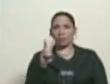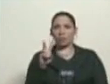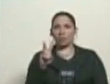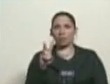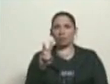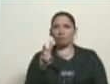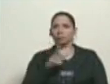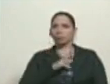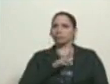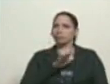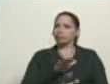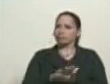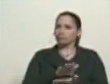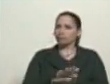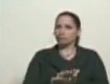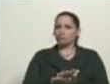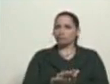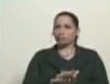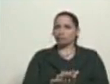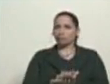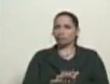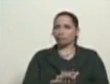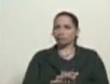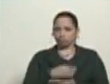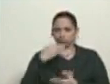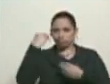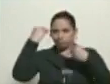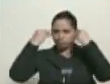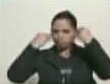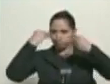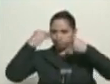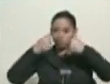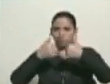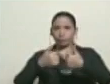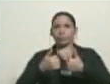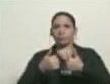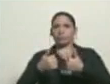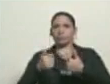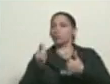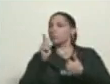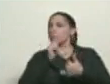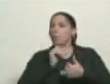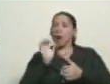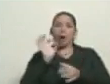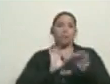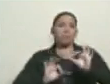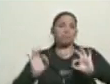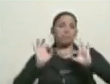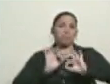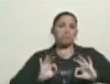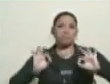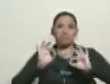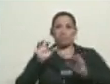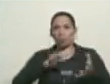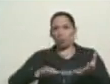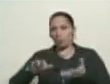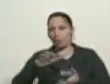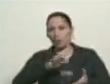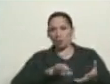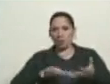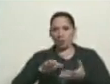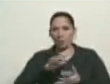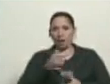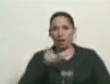la calma, a la sensatez. No hay ninguna situación que ponga